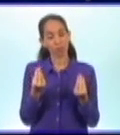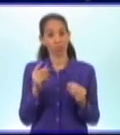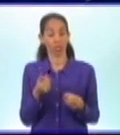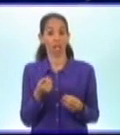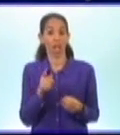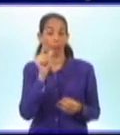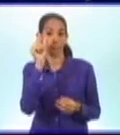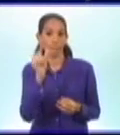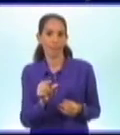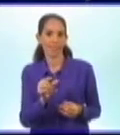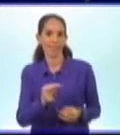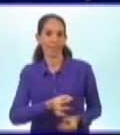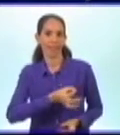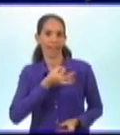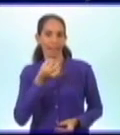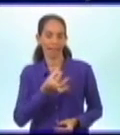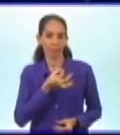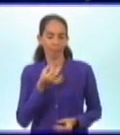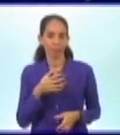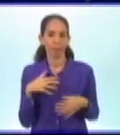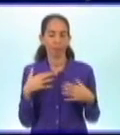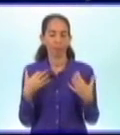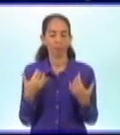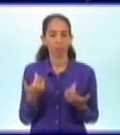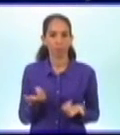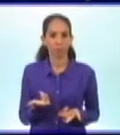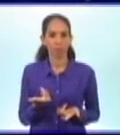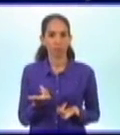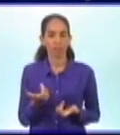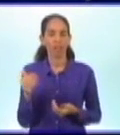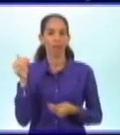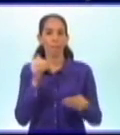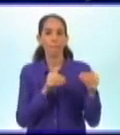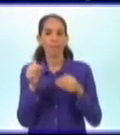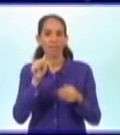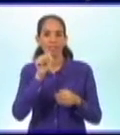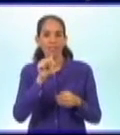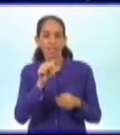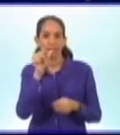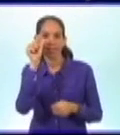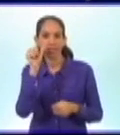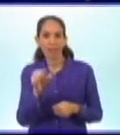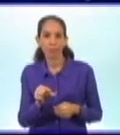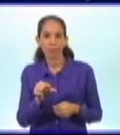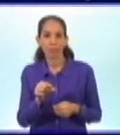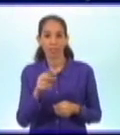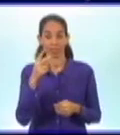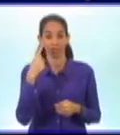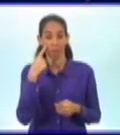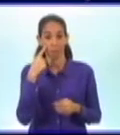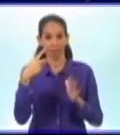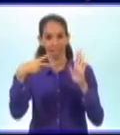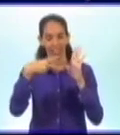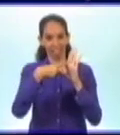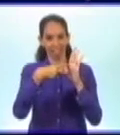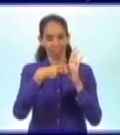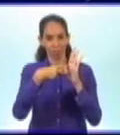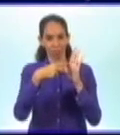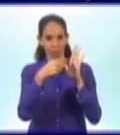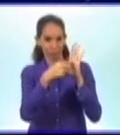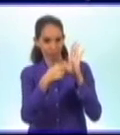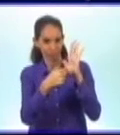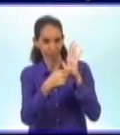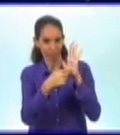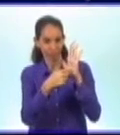personaje. Por lo tanto, se introduce la participación de ese personaje a través de los dos puntos. Y los dos puntos se